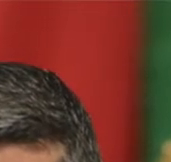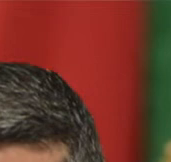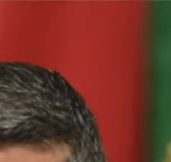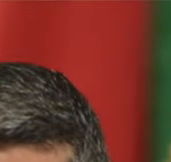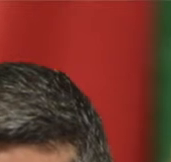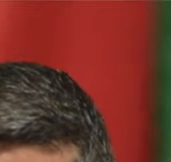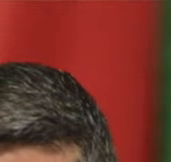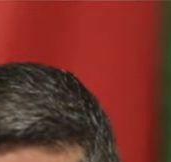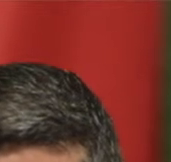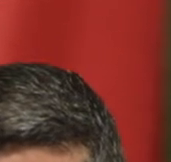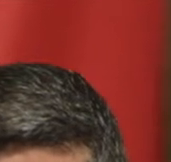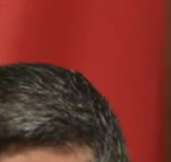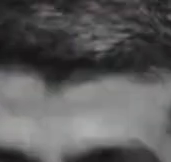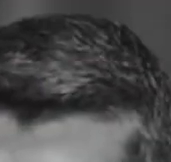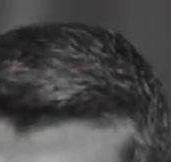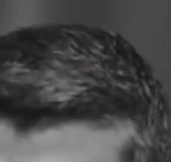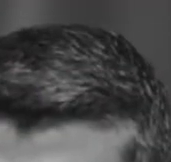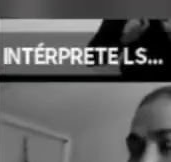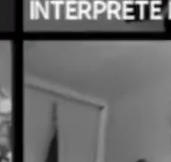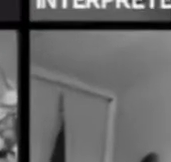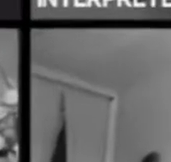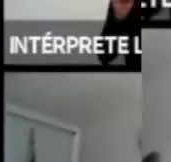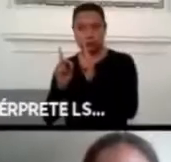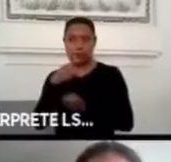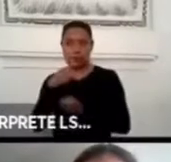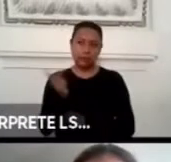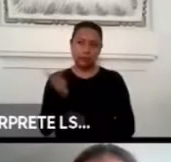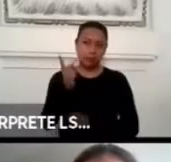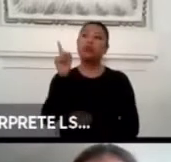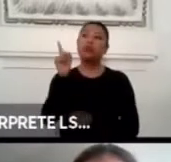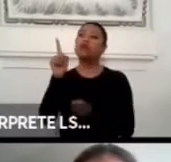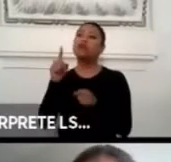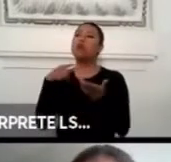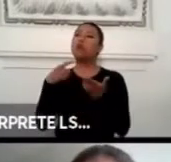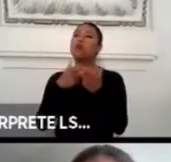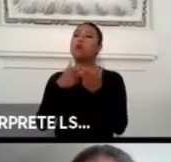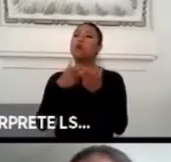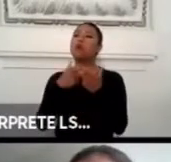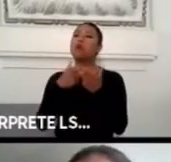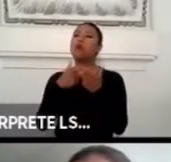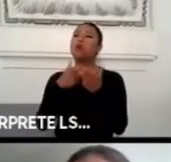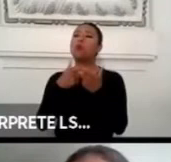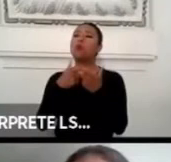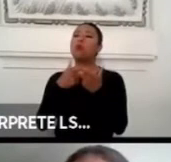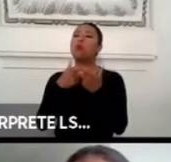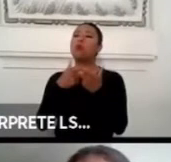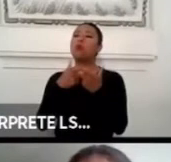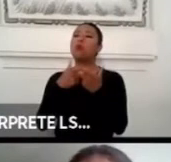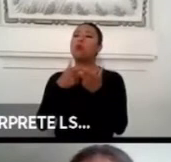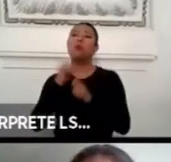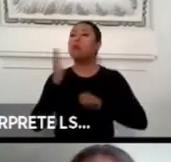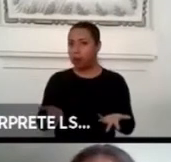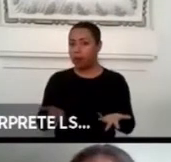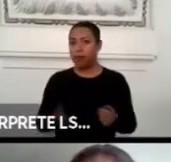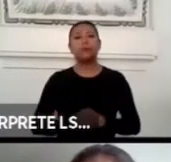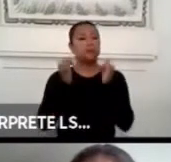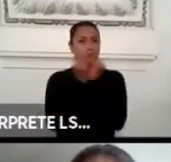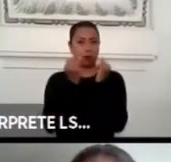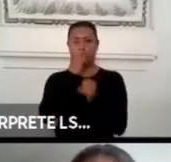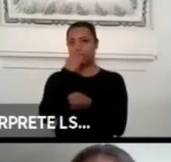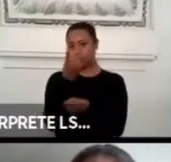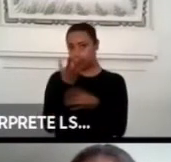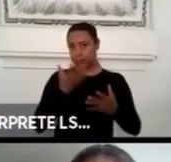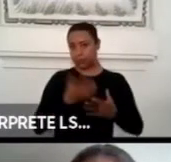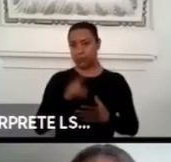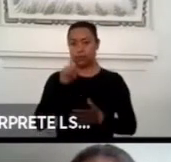A algunos se les da, se les pregunta su filiación política, se les pregunta hacia dónde tiende su